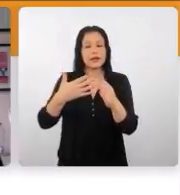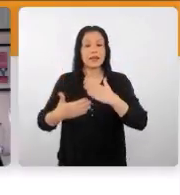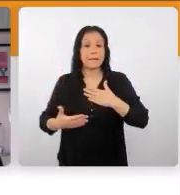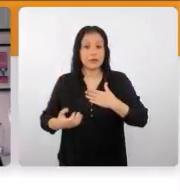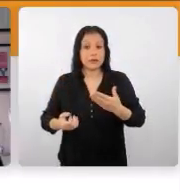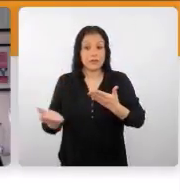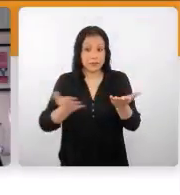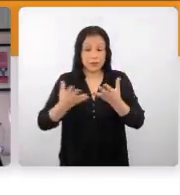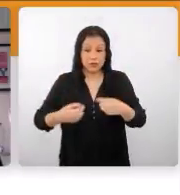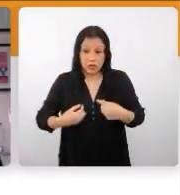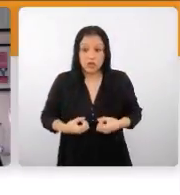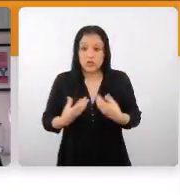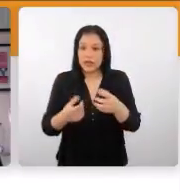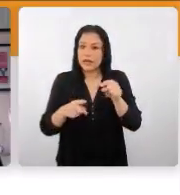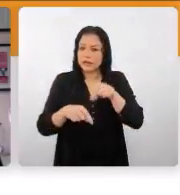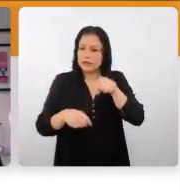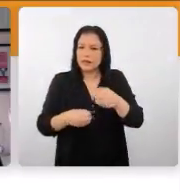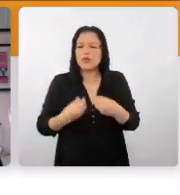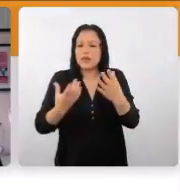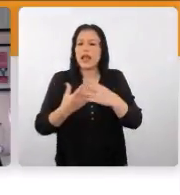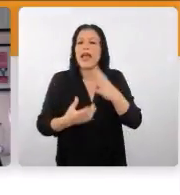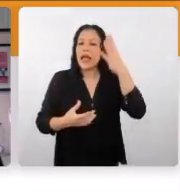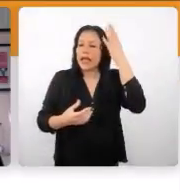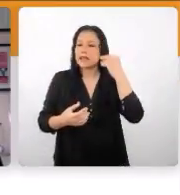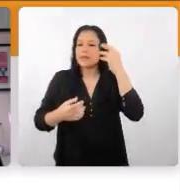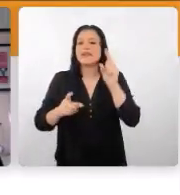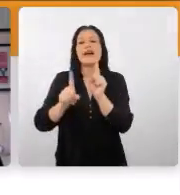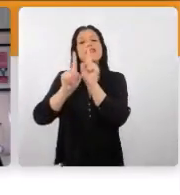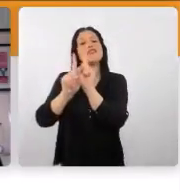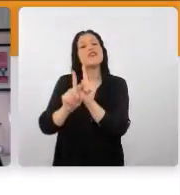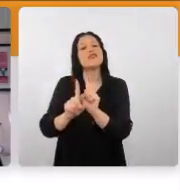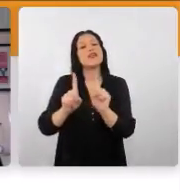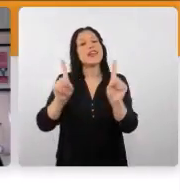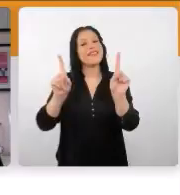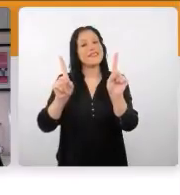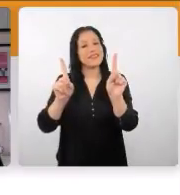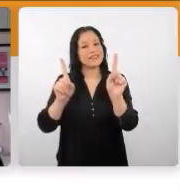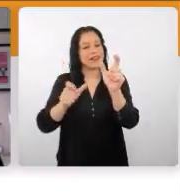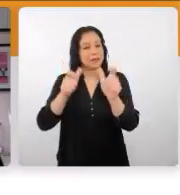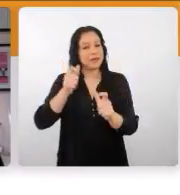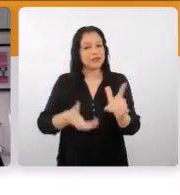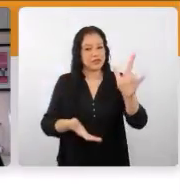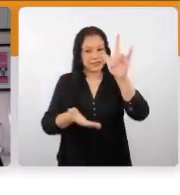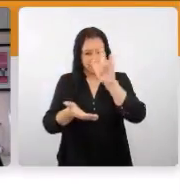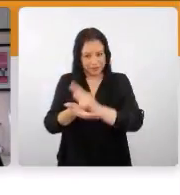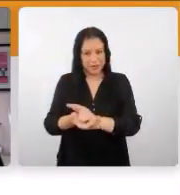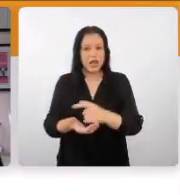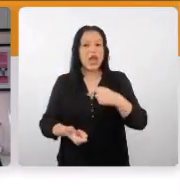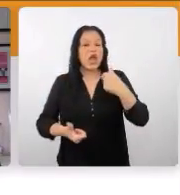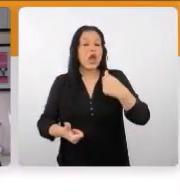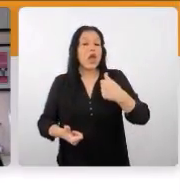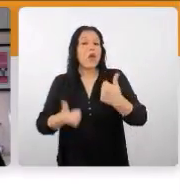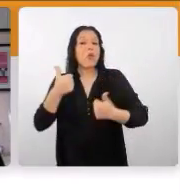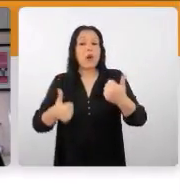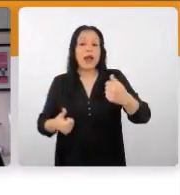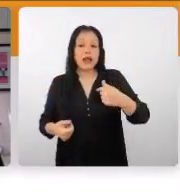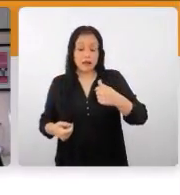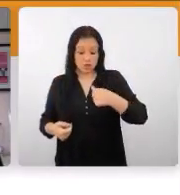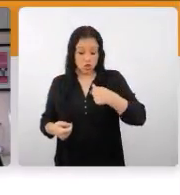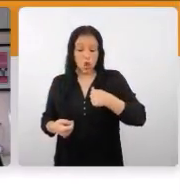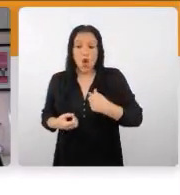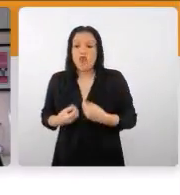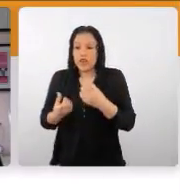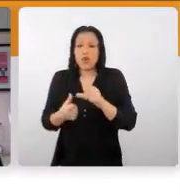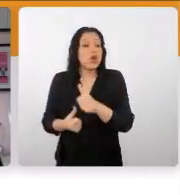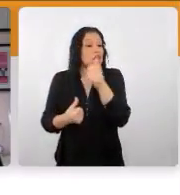tenemos que buscar ofrecer experiencias distintas a nuestros visitantes. ¿Qué es lo que nosotros vamos a ofrecer que de repente en otro lado no